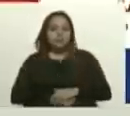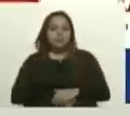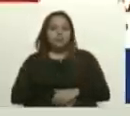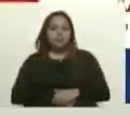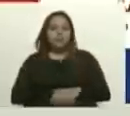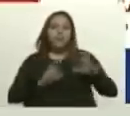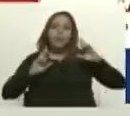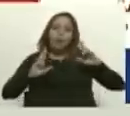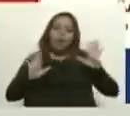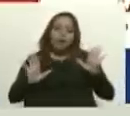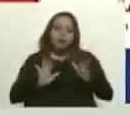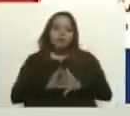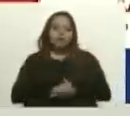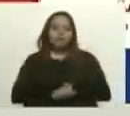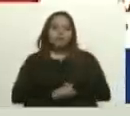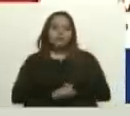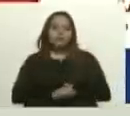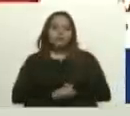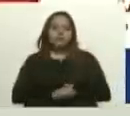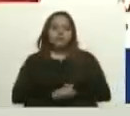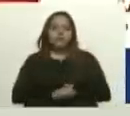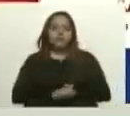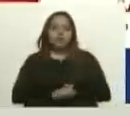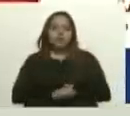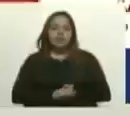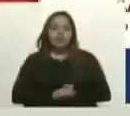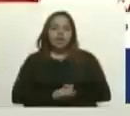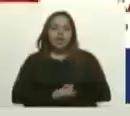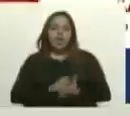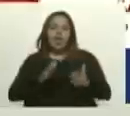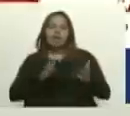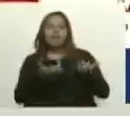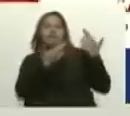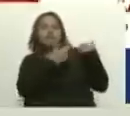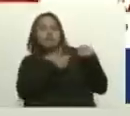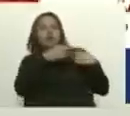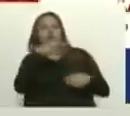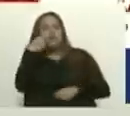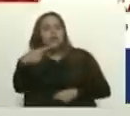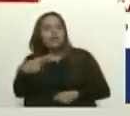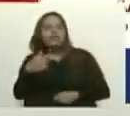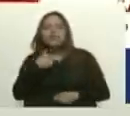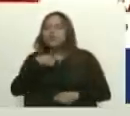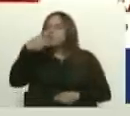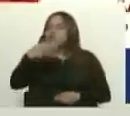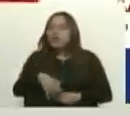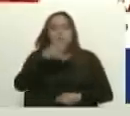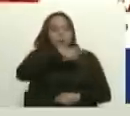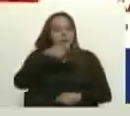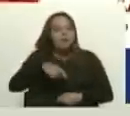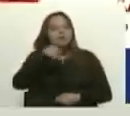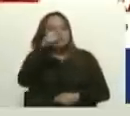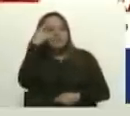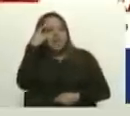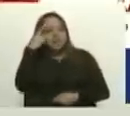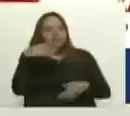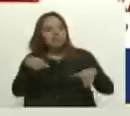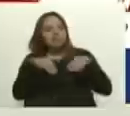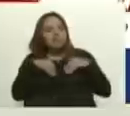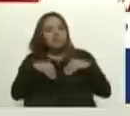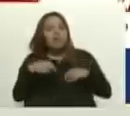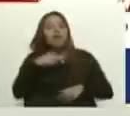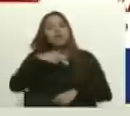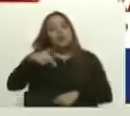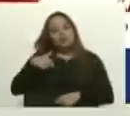Ojalá. Responsabilidad política. Yo estoy seguro que este pueblo se la va a cobrar. Ahora nos toca a nosotros,